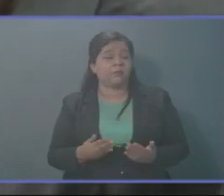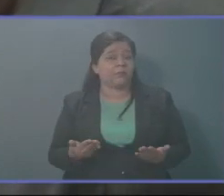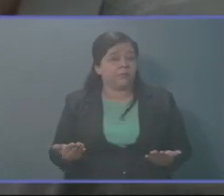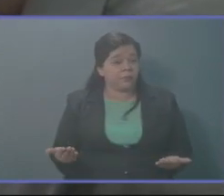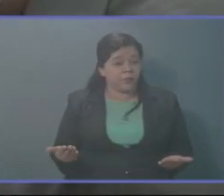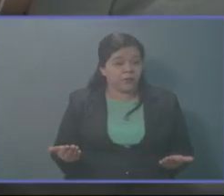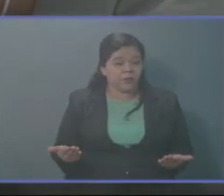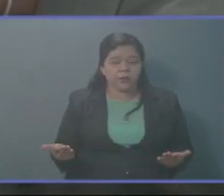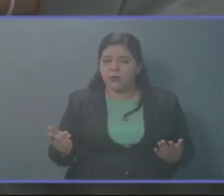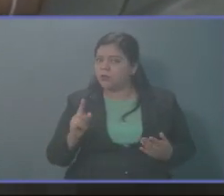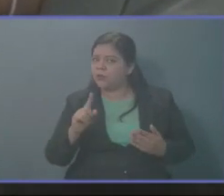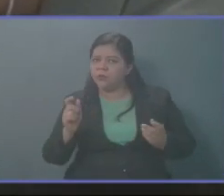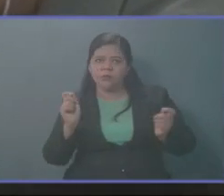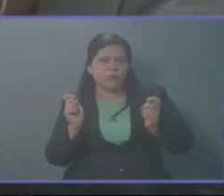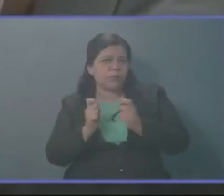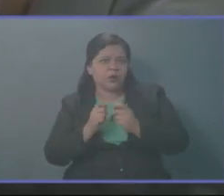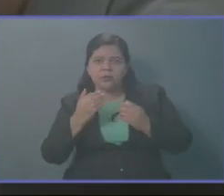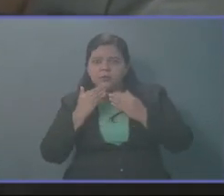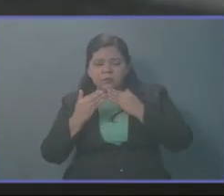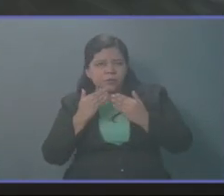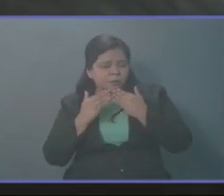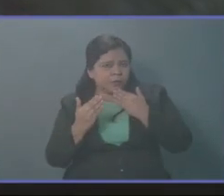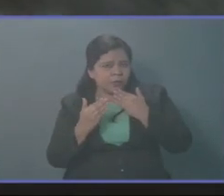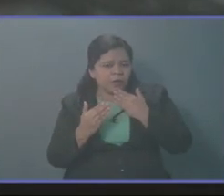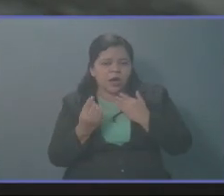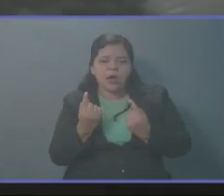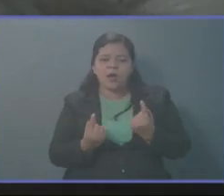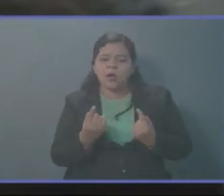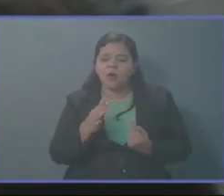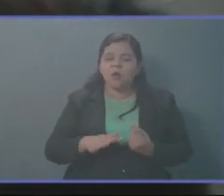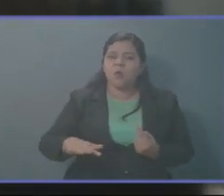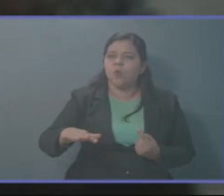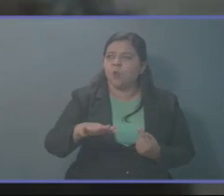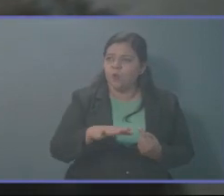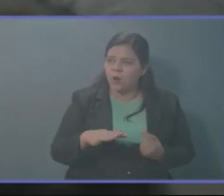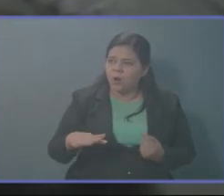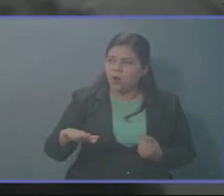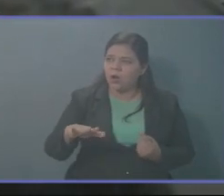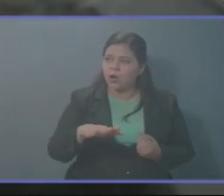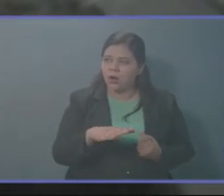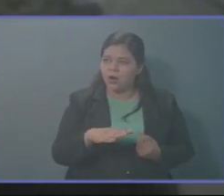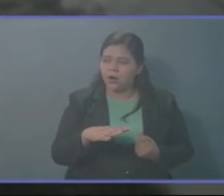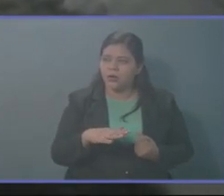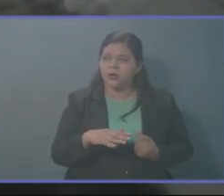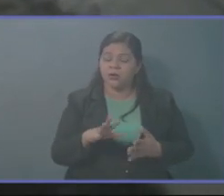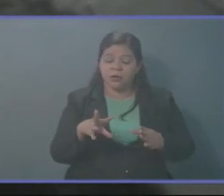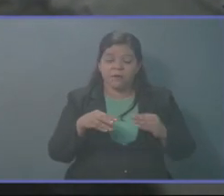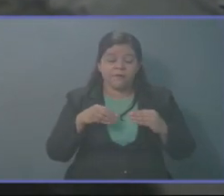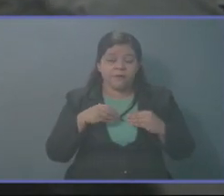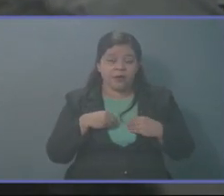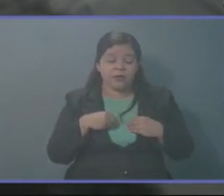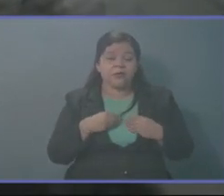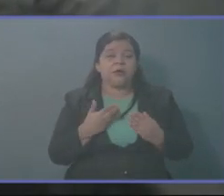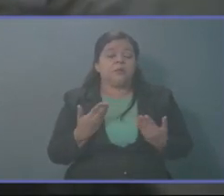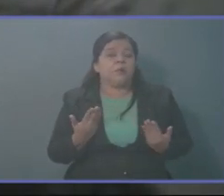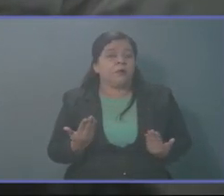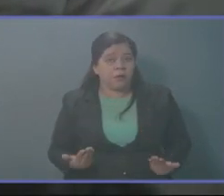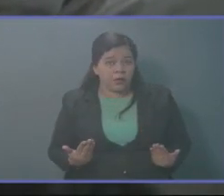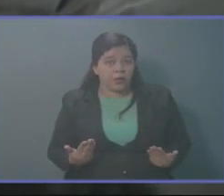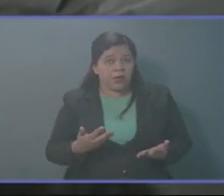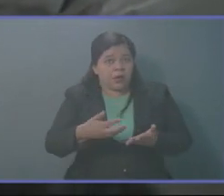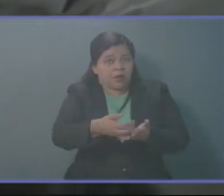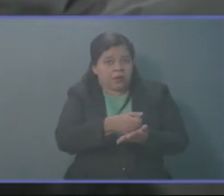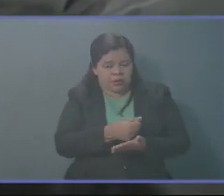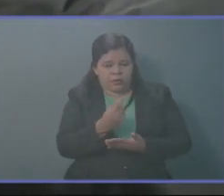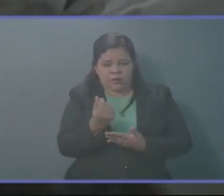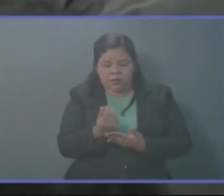no detallan específicamente qué áreas son las que están, digamos, afectando en el sentido de quitarle